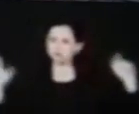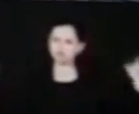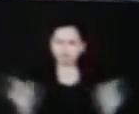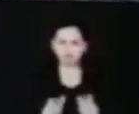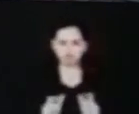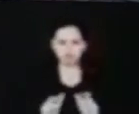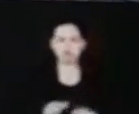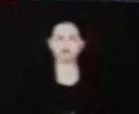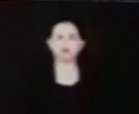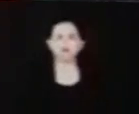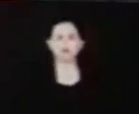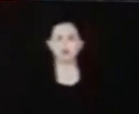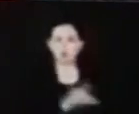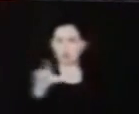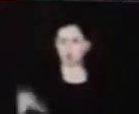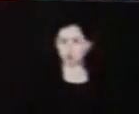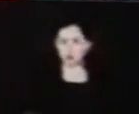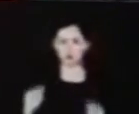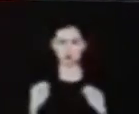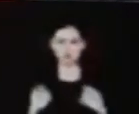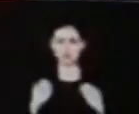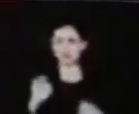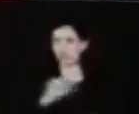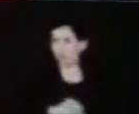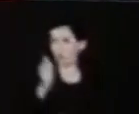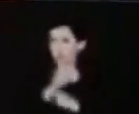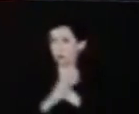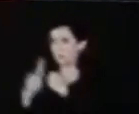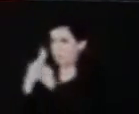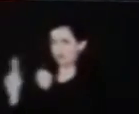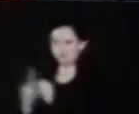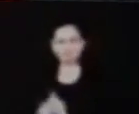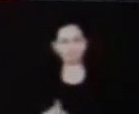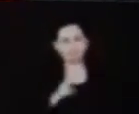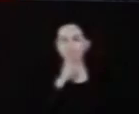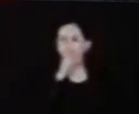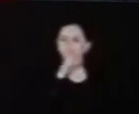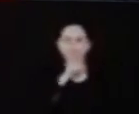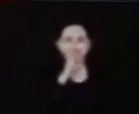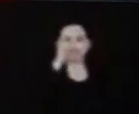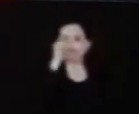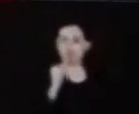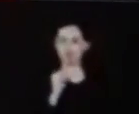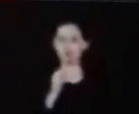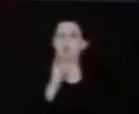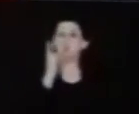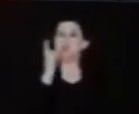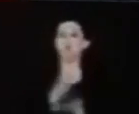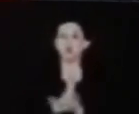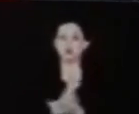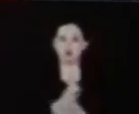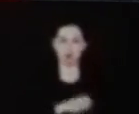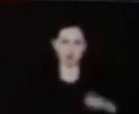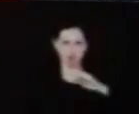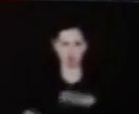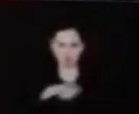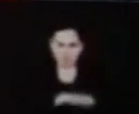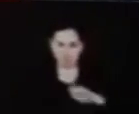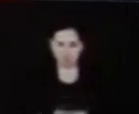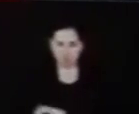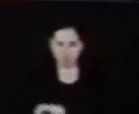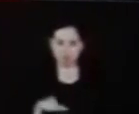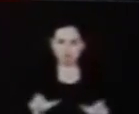habrá oficinas del gobierno en el extranjero, salvo, por supuesto, las embajadas y los